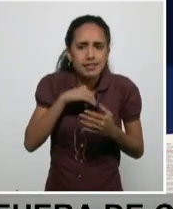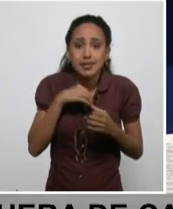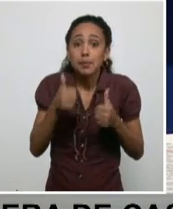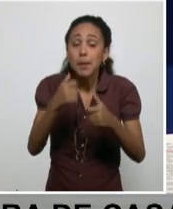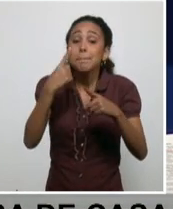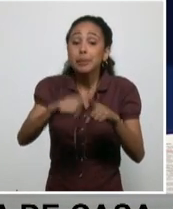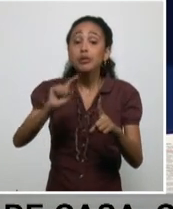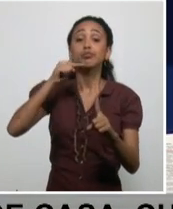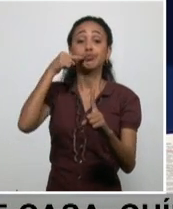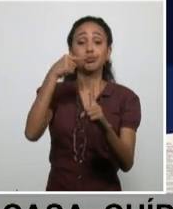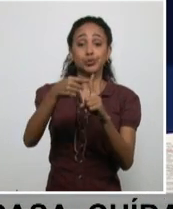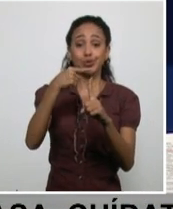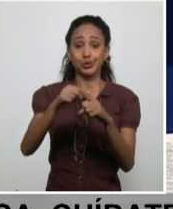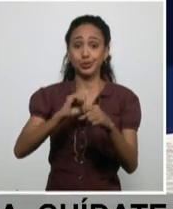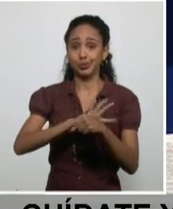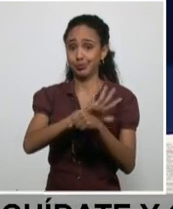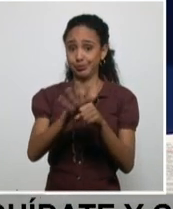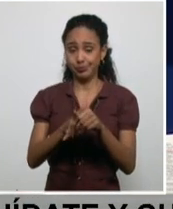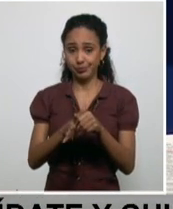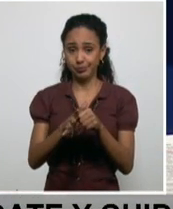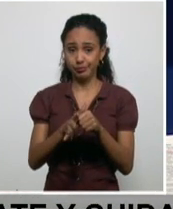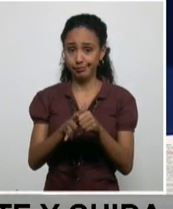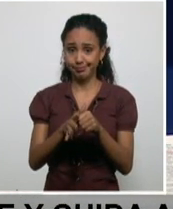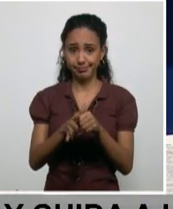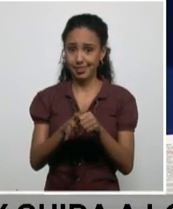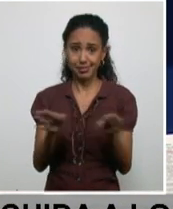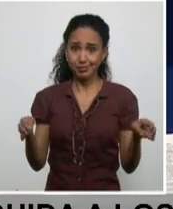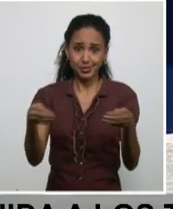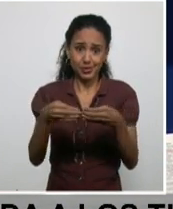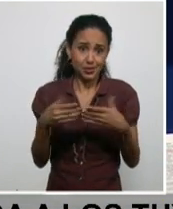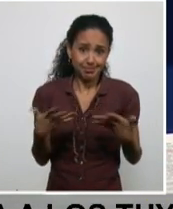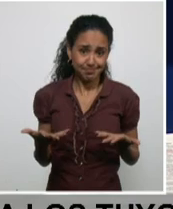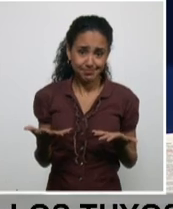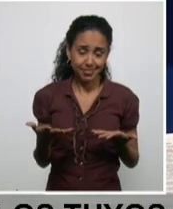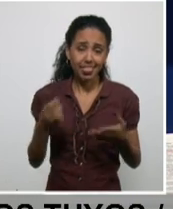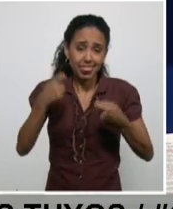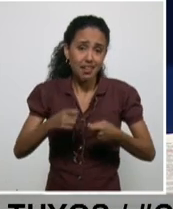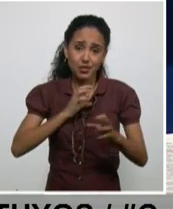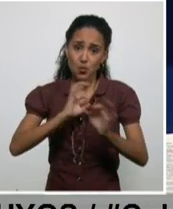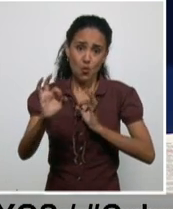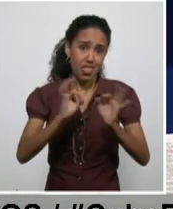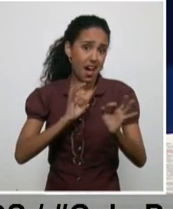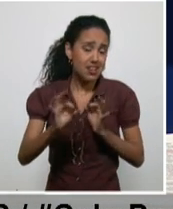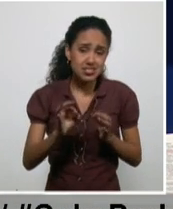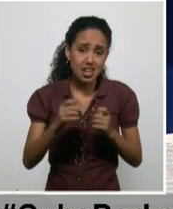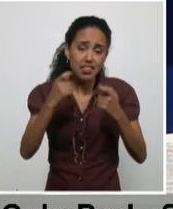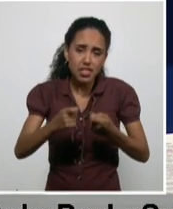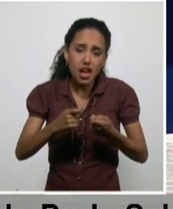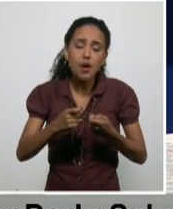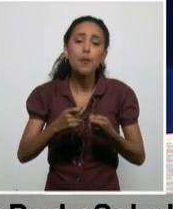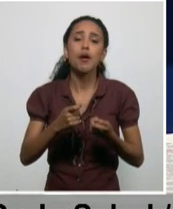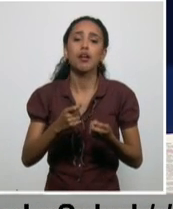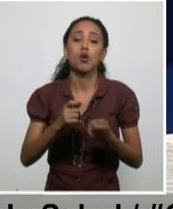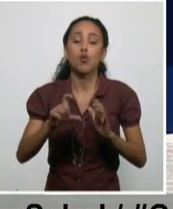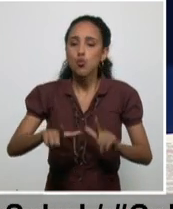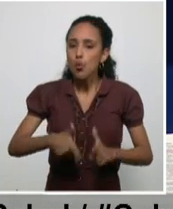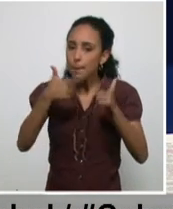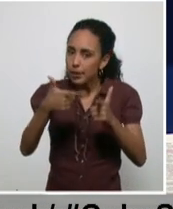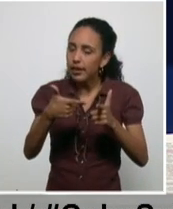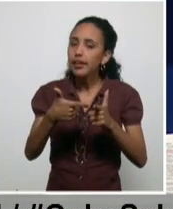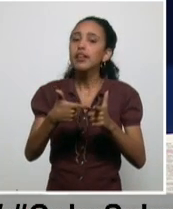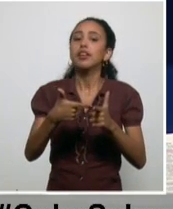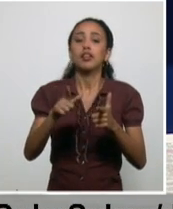Fin de la historia, a protegerse. A protegerse y cada vez cumplir más con lo que está establecido, que no